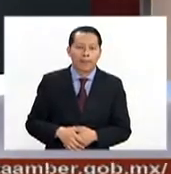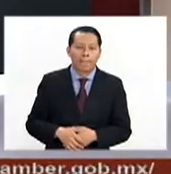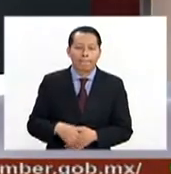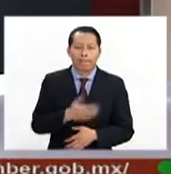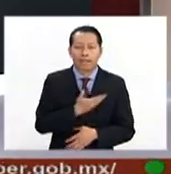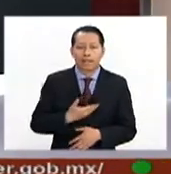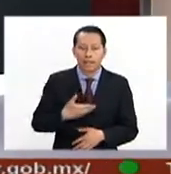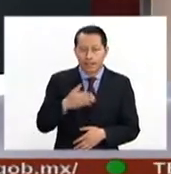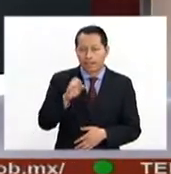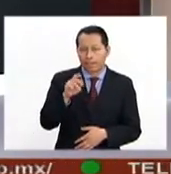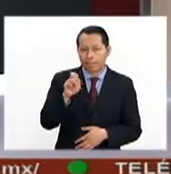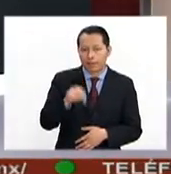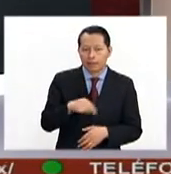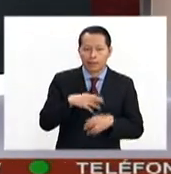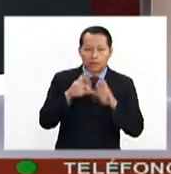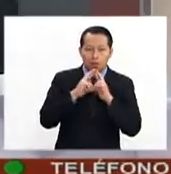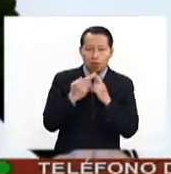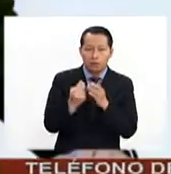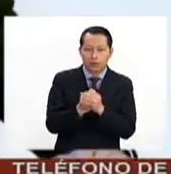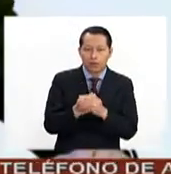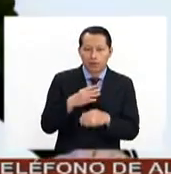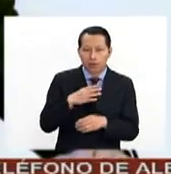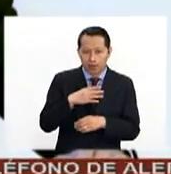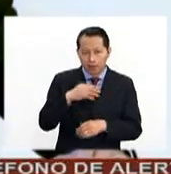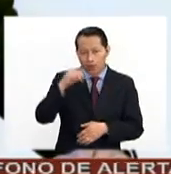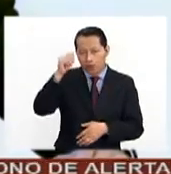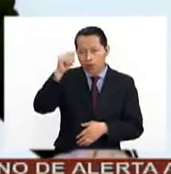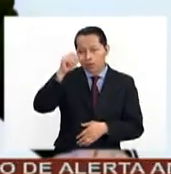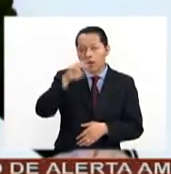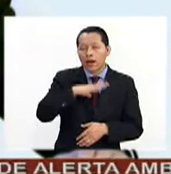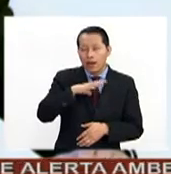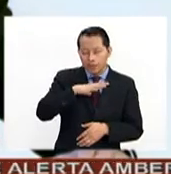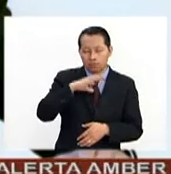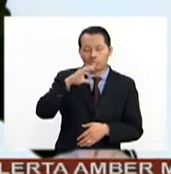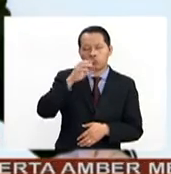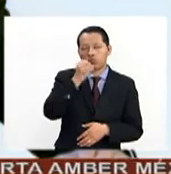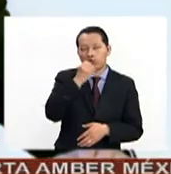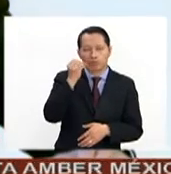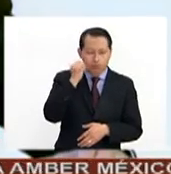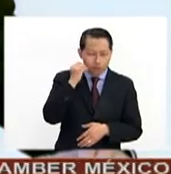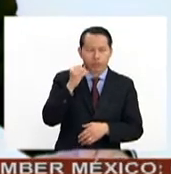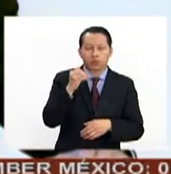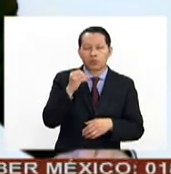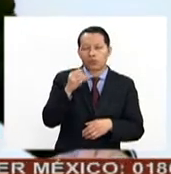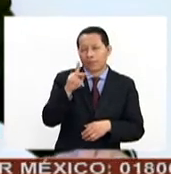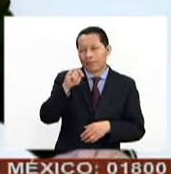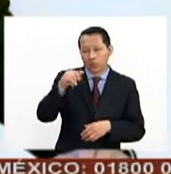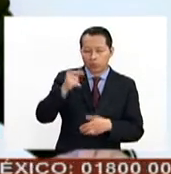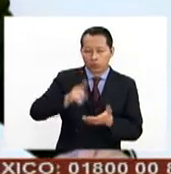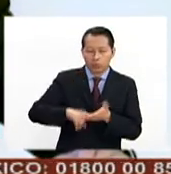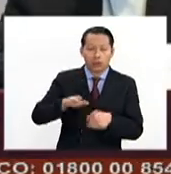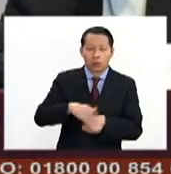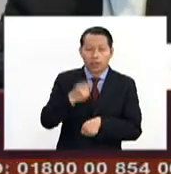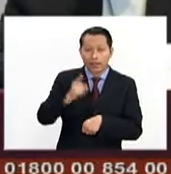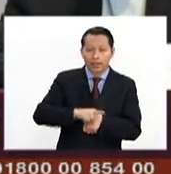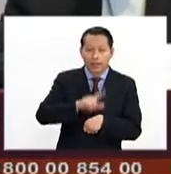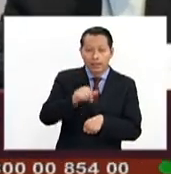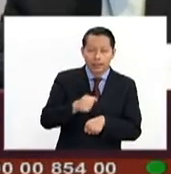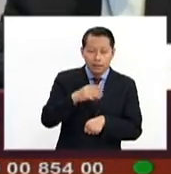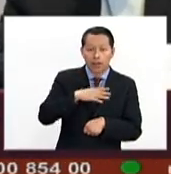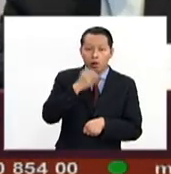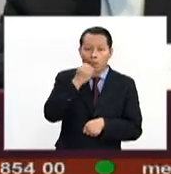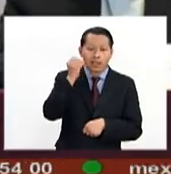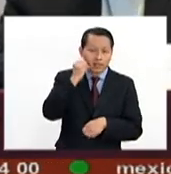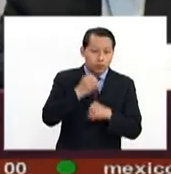El presidente Enrique Peña Nieto se reunió en privado con obispos del Estado de México en Los Pinos. La reunión se dio un día después de que los obispos